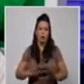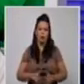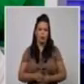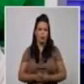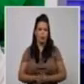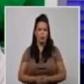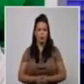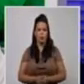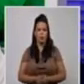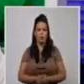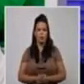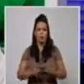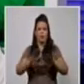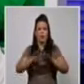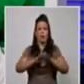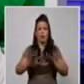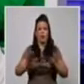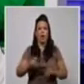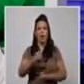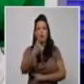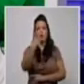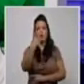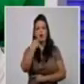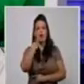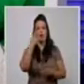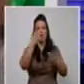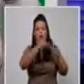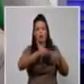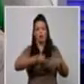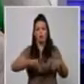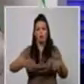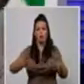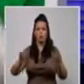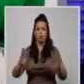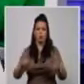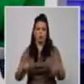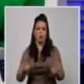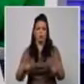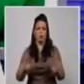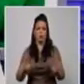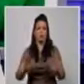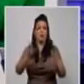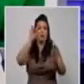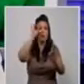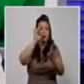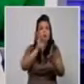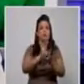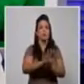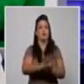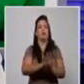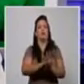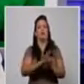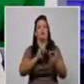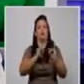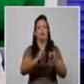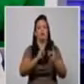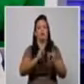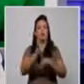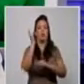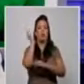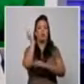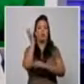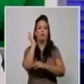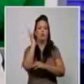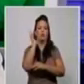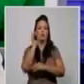año de que ya esta enfermedad, que los primeros casos se notificaron, recordemos siempre, en la ciudad de